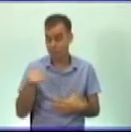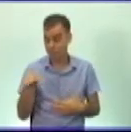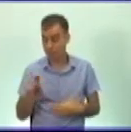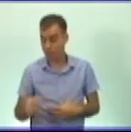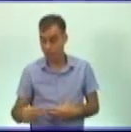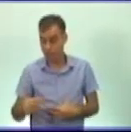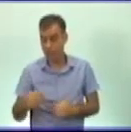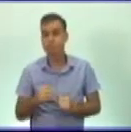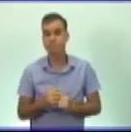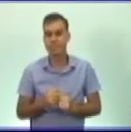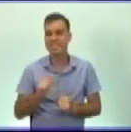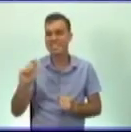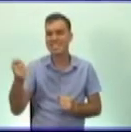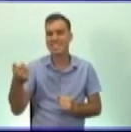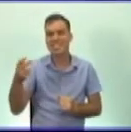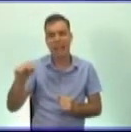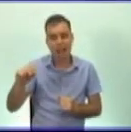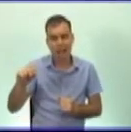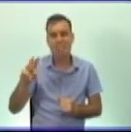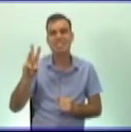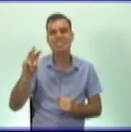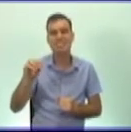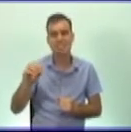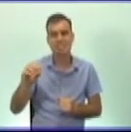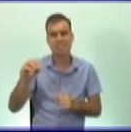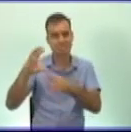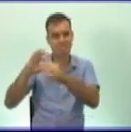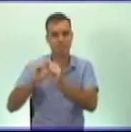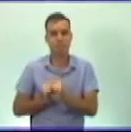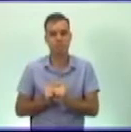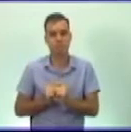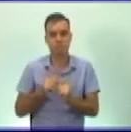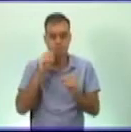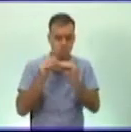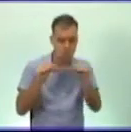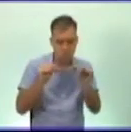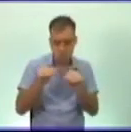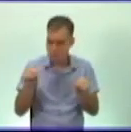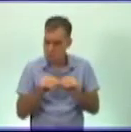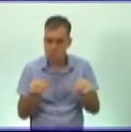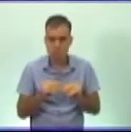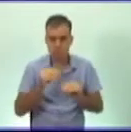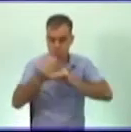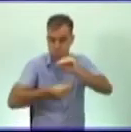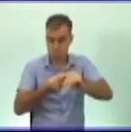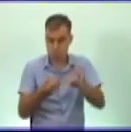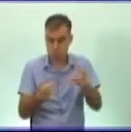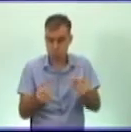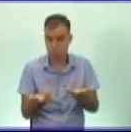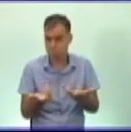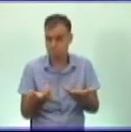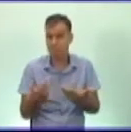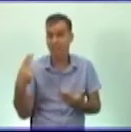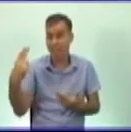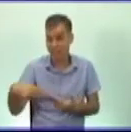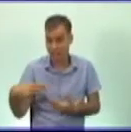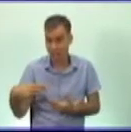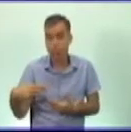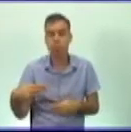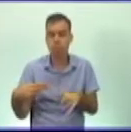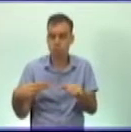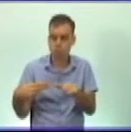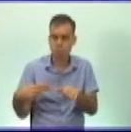la tangente de 30 grados. Observen ahí, despejamos la altura, sustituimos y obtenemos entonces que la altura es igual